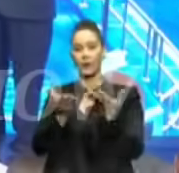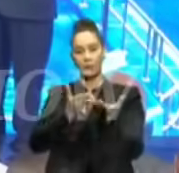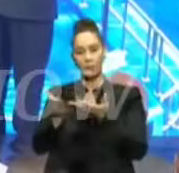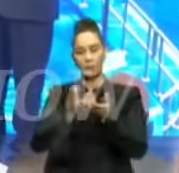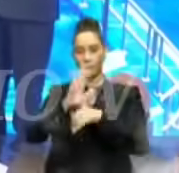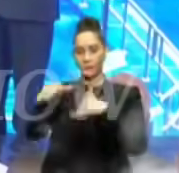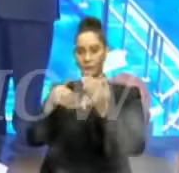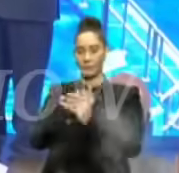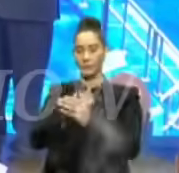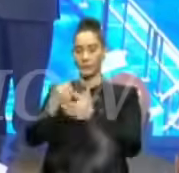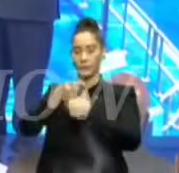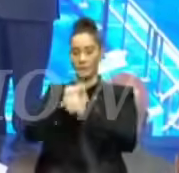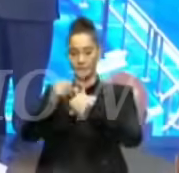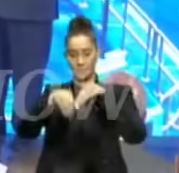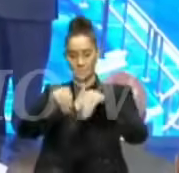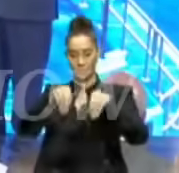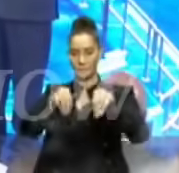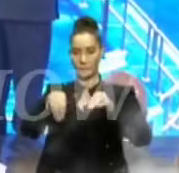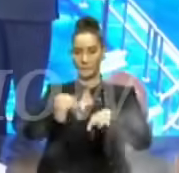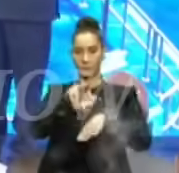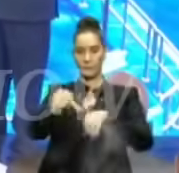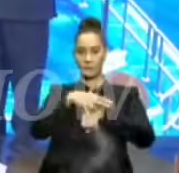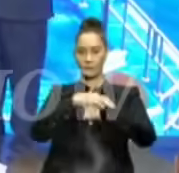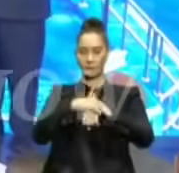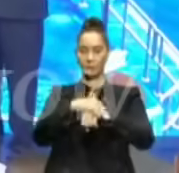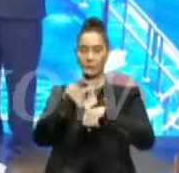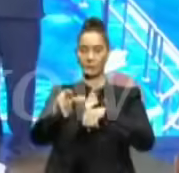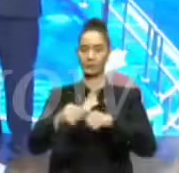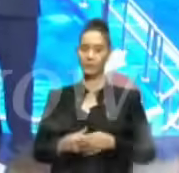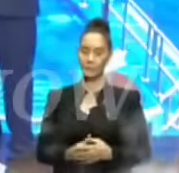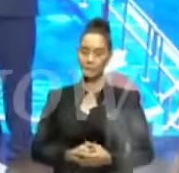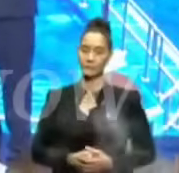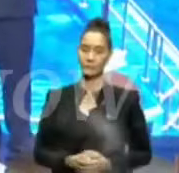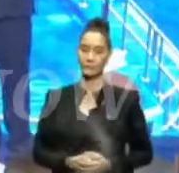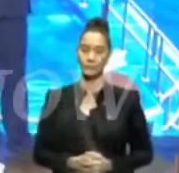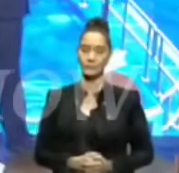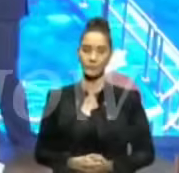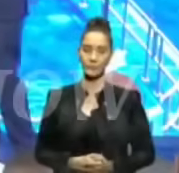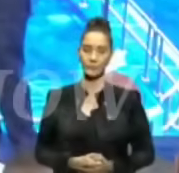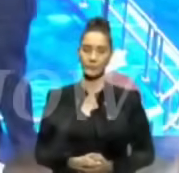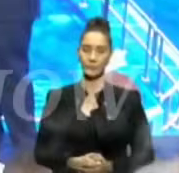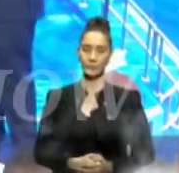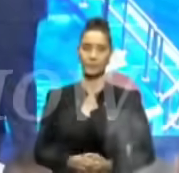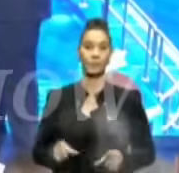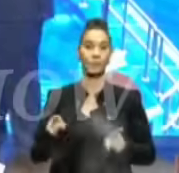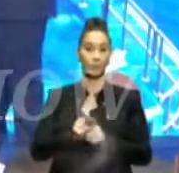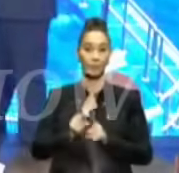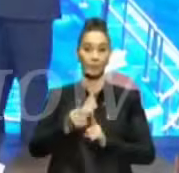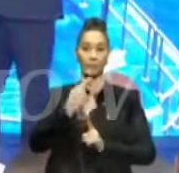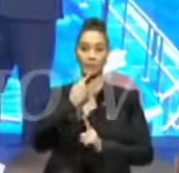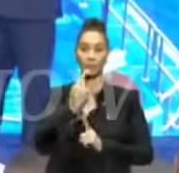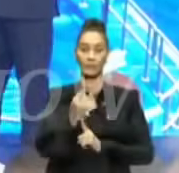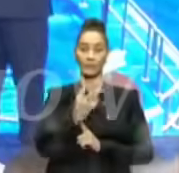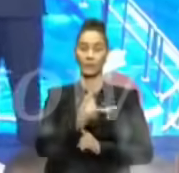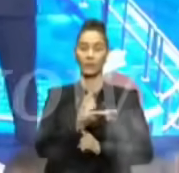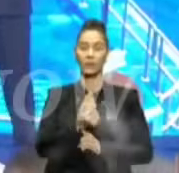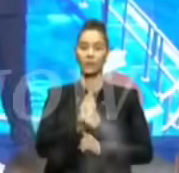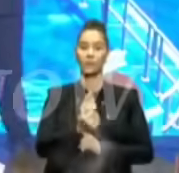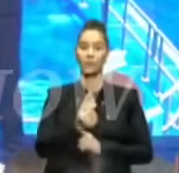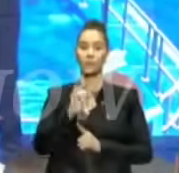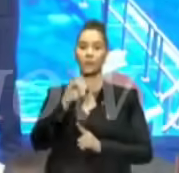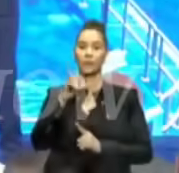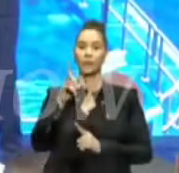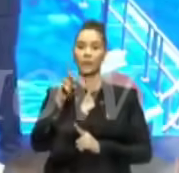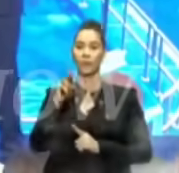a la mayoría de los productores agrícolas de esa provincia también que usted hizo referencia el